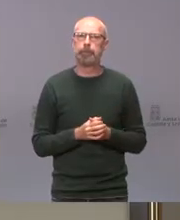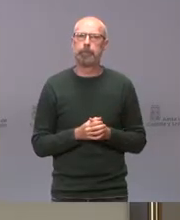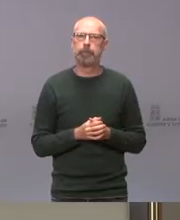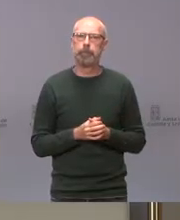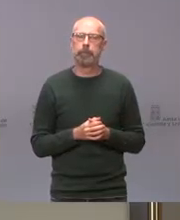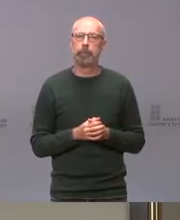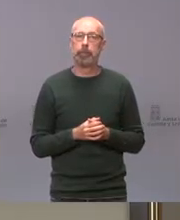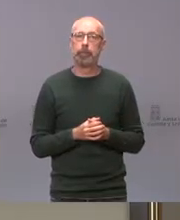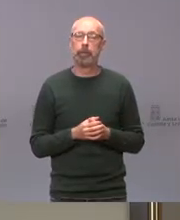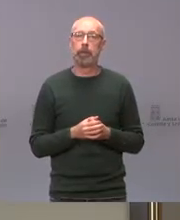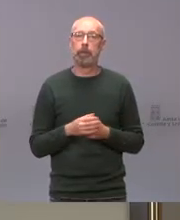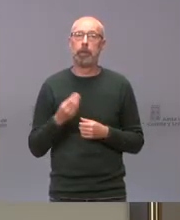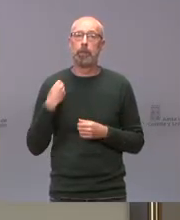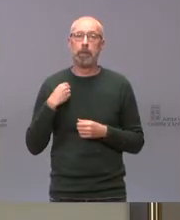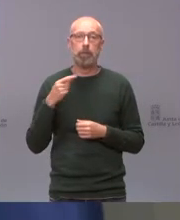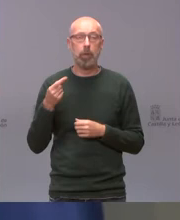esa lista? No,